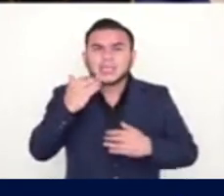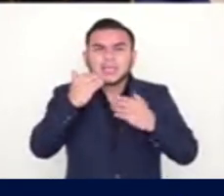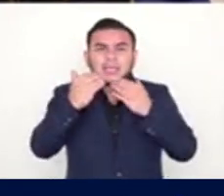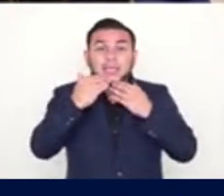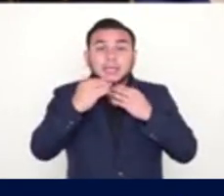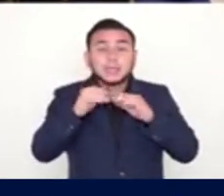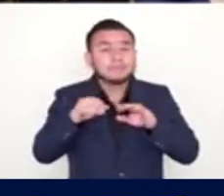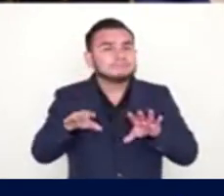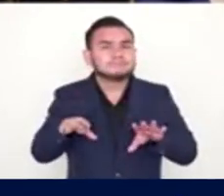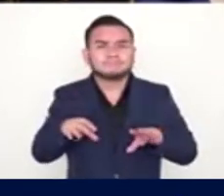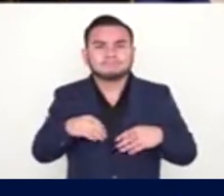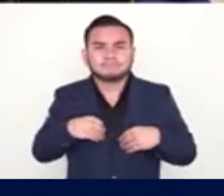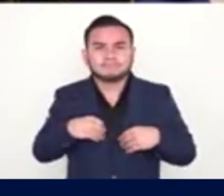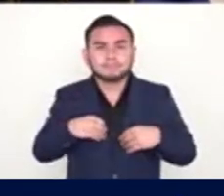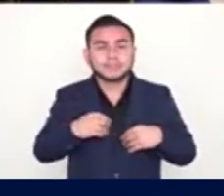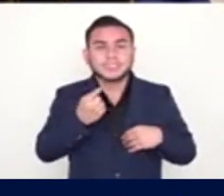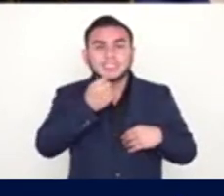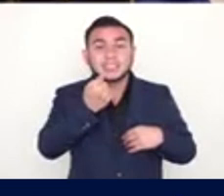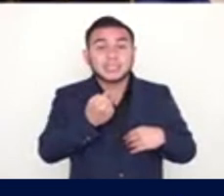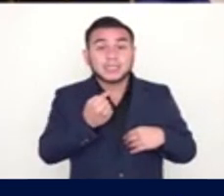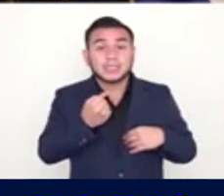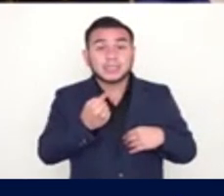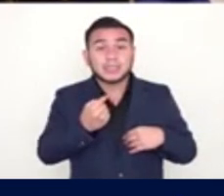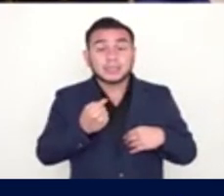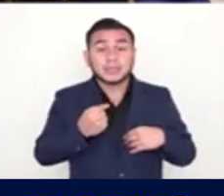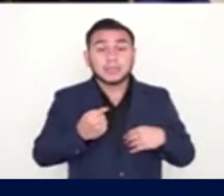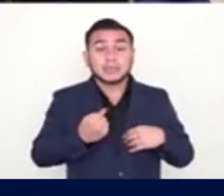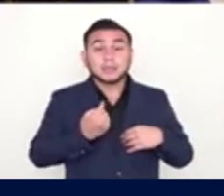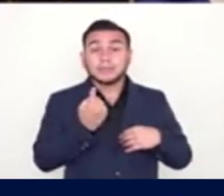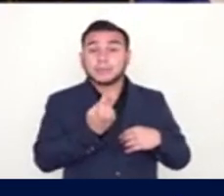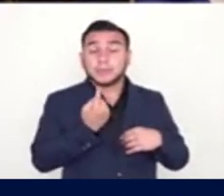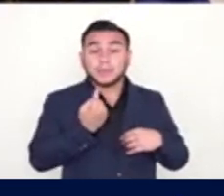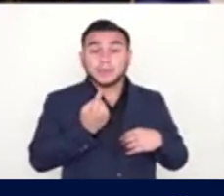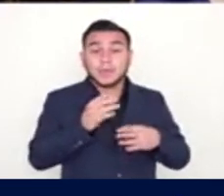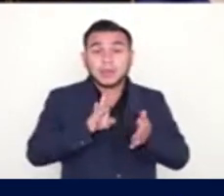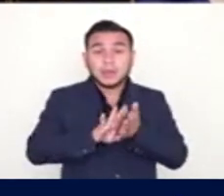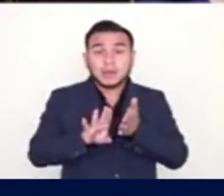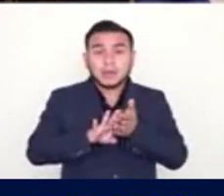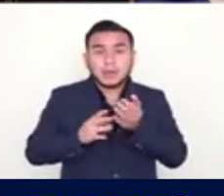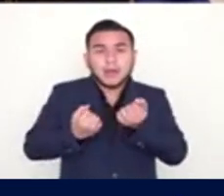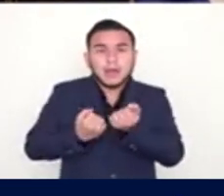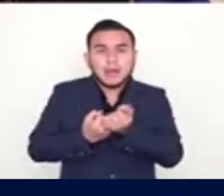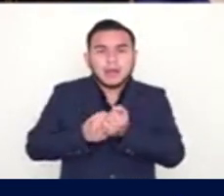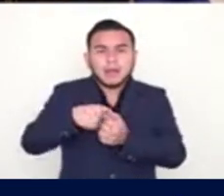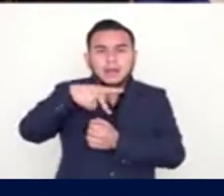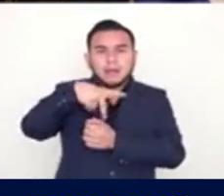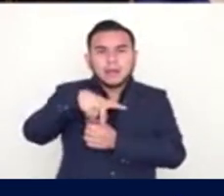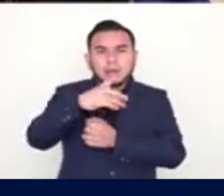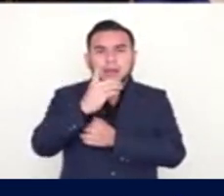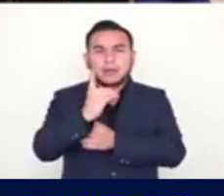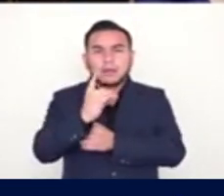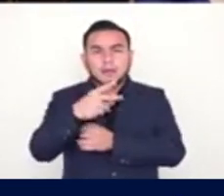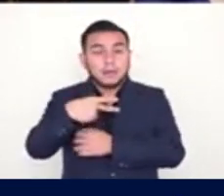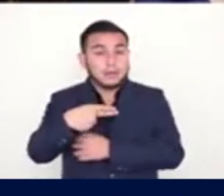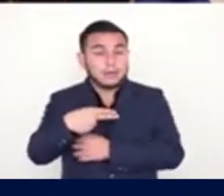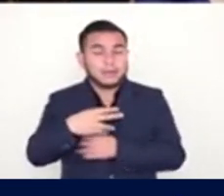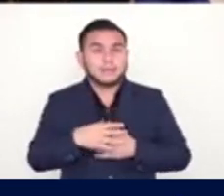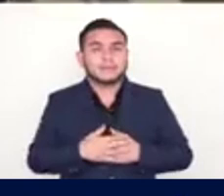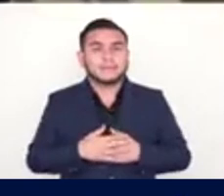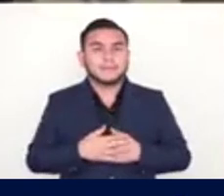era inconstitucional poner a alguien miembro o financista de un partido político como procurador de los derechos